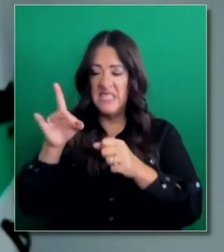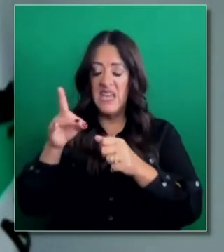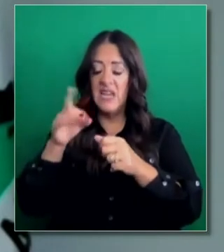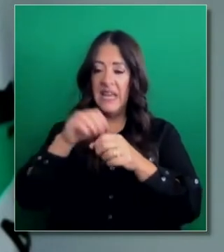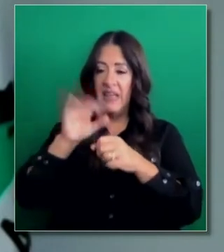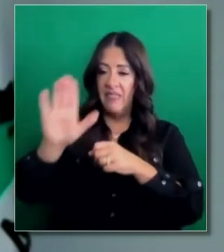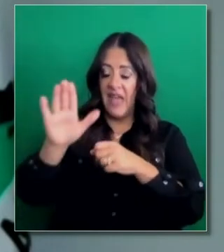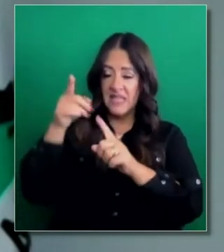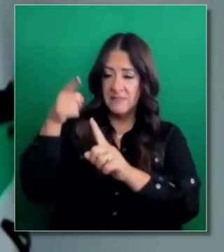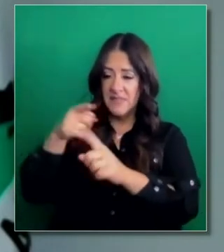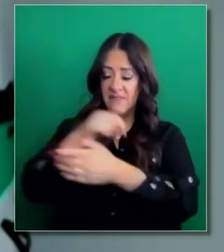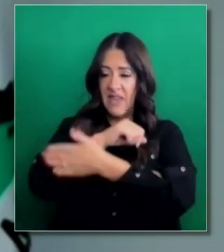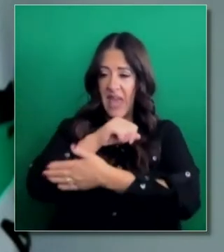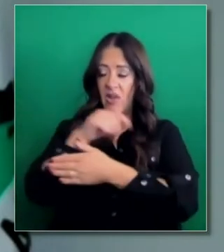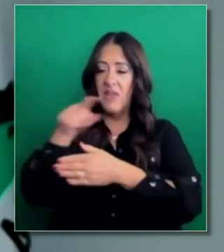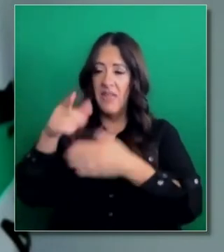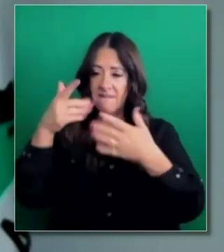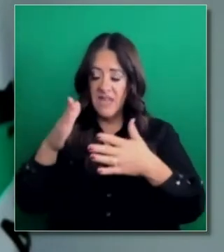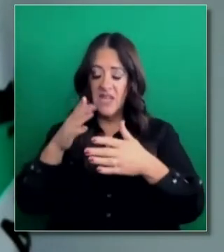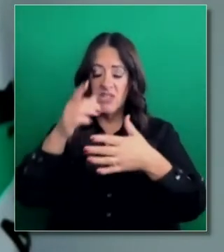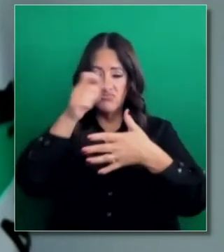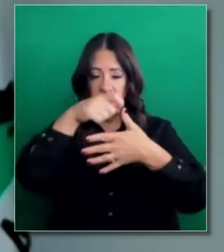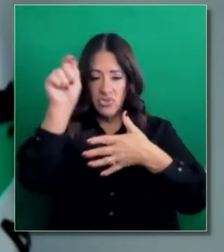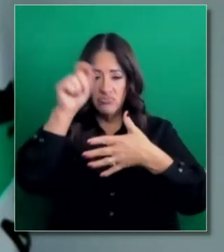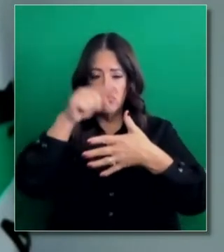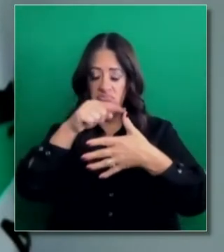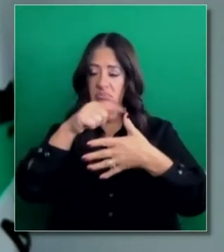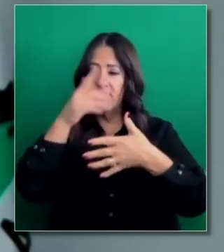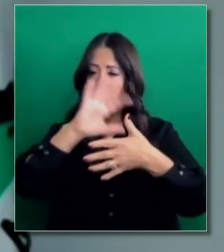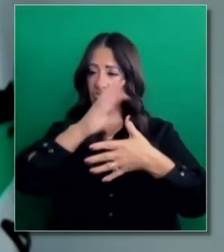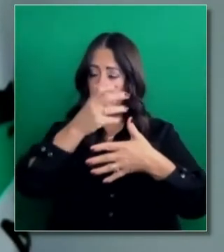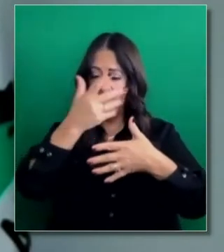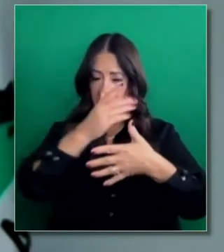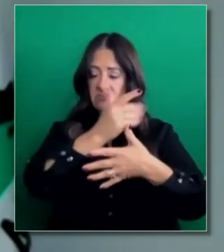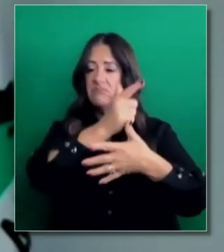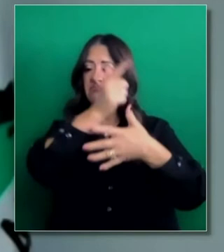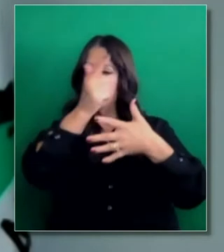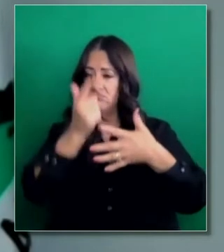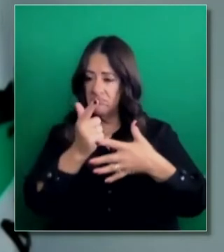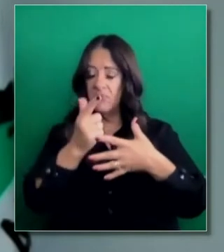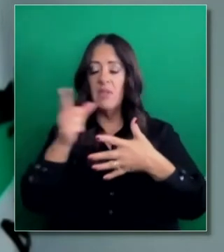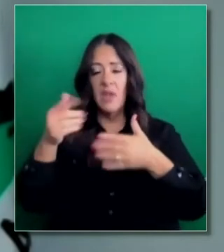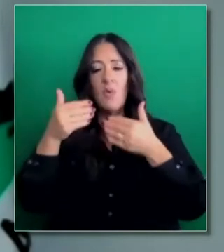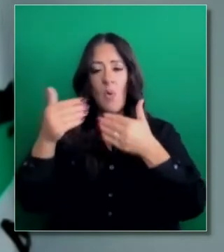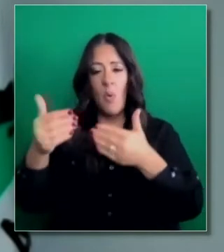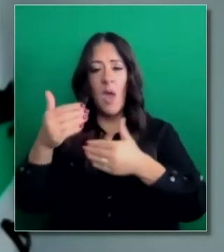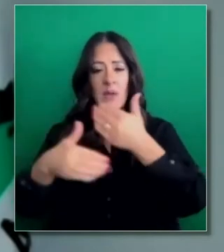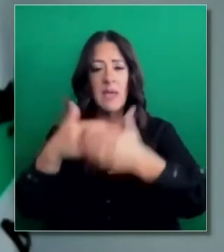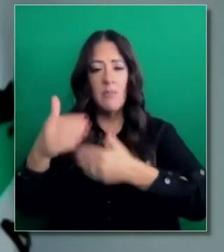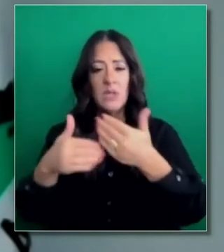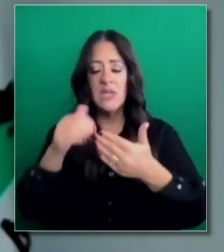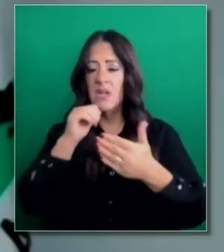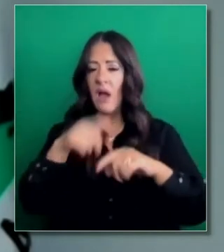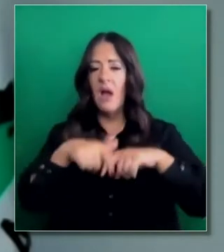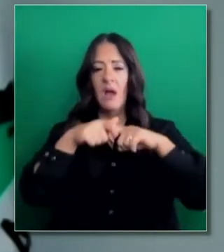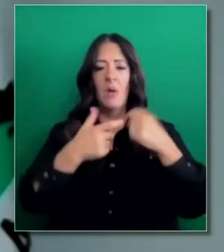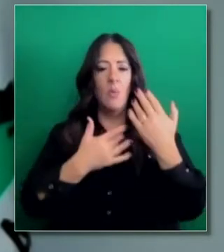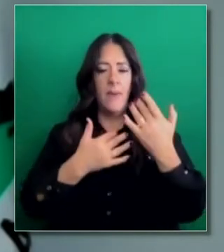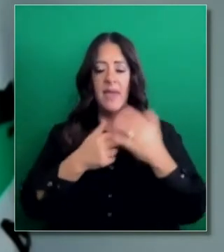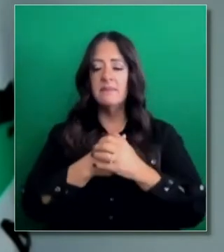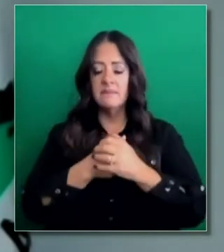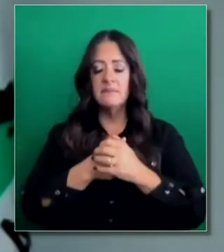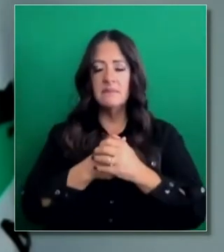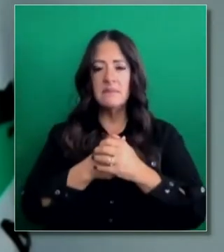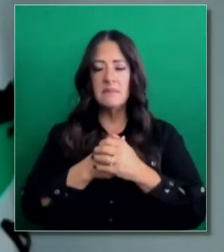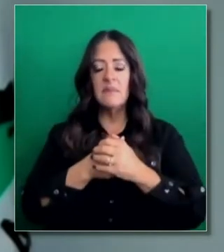el sector de salud que hayan pasado por 1a puedan empezar a planificar yendo hacia la fase 1b